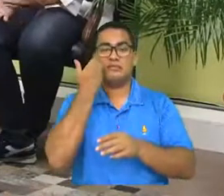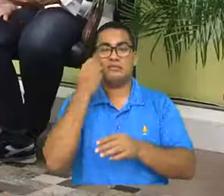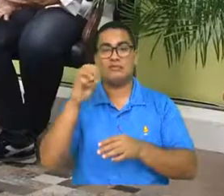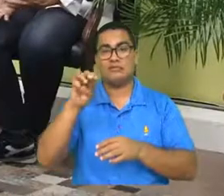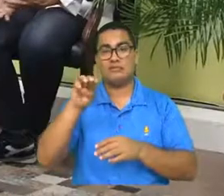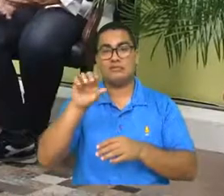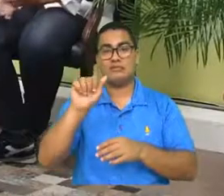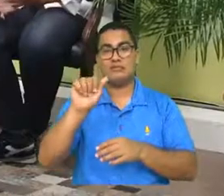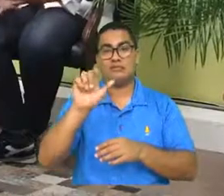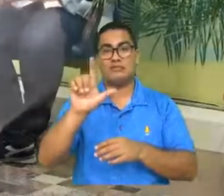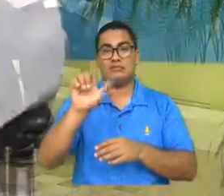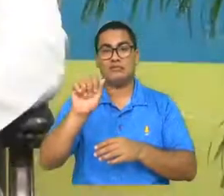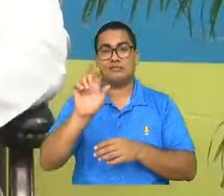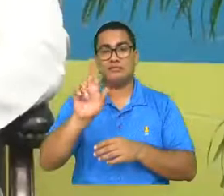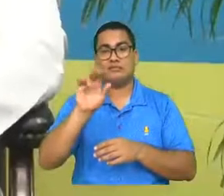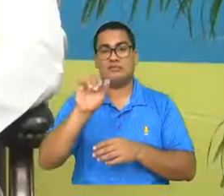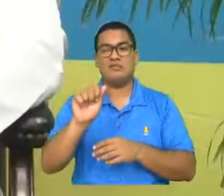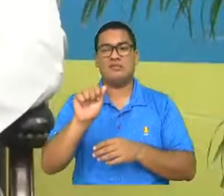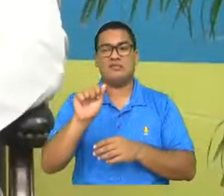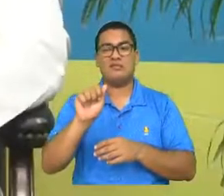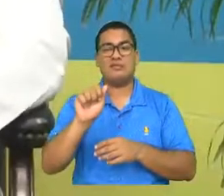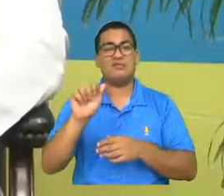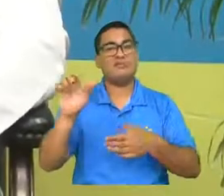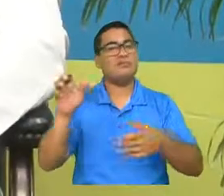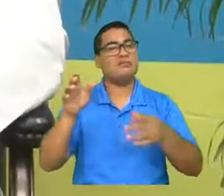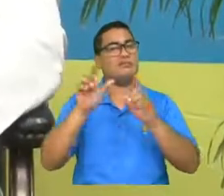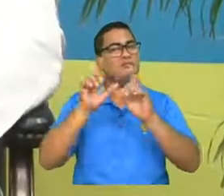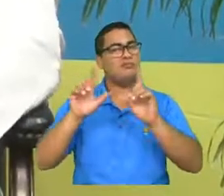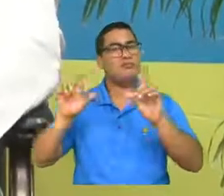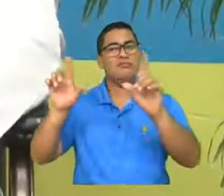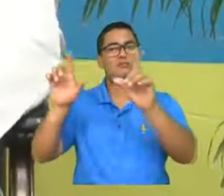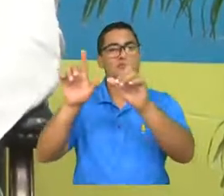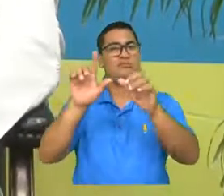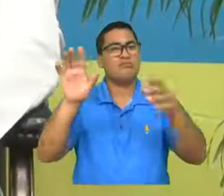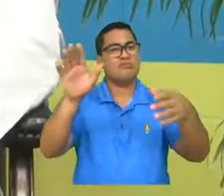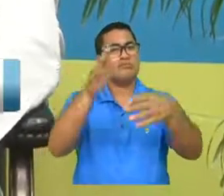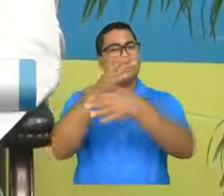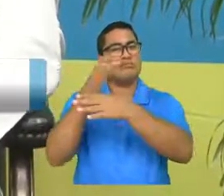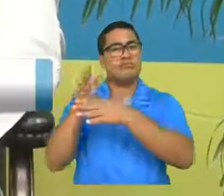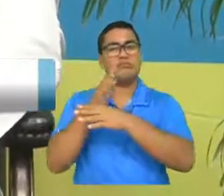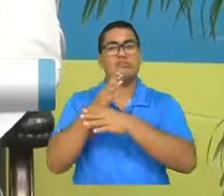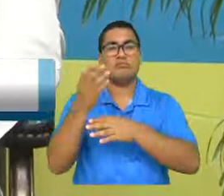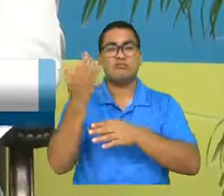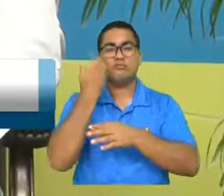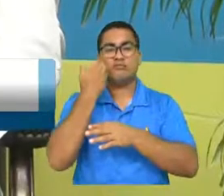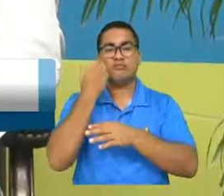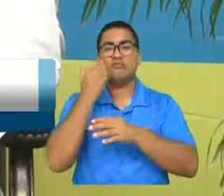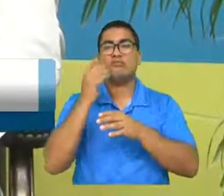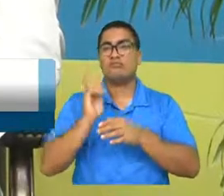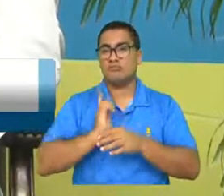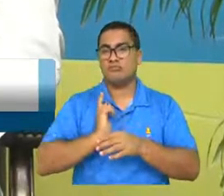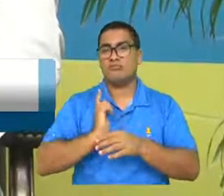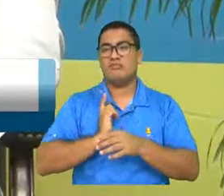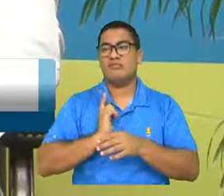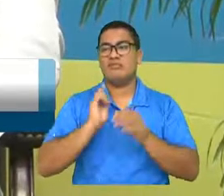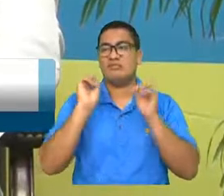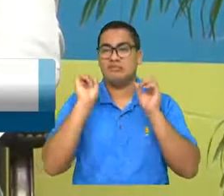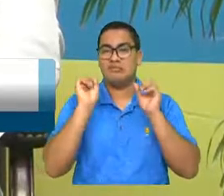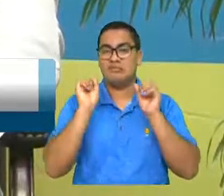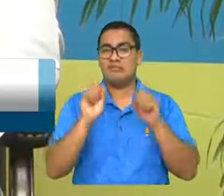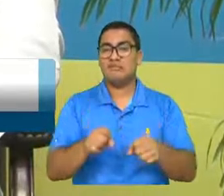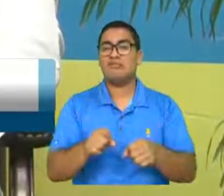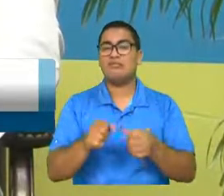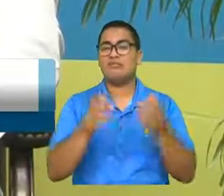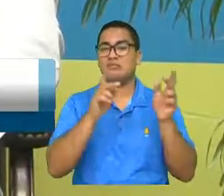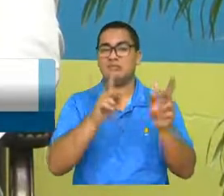caso, como hablábamos, hay zonas específicas donde todavía hay transmisión. ¿Qué es lo primero que podemos